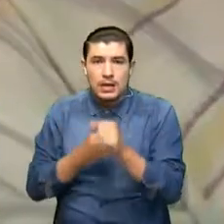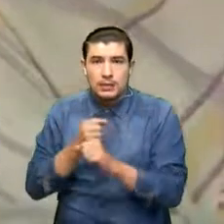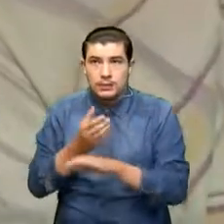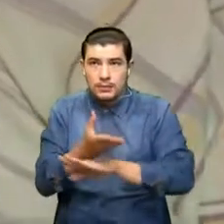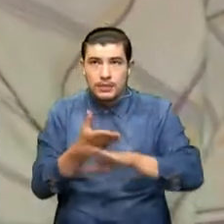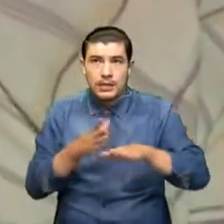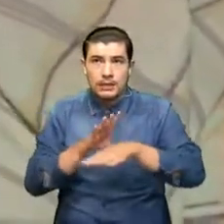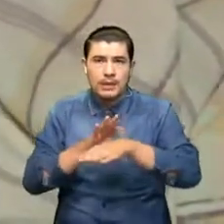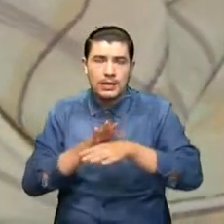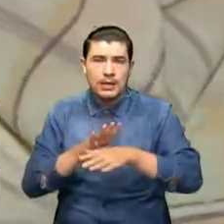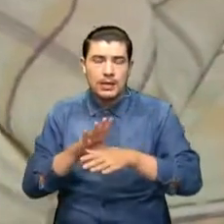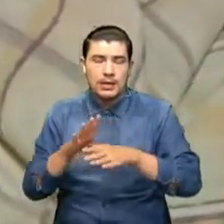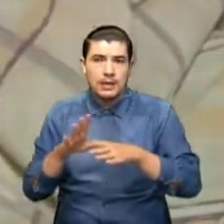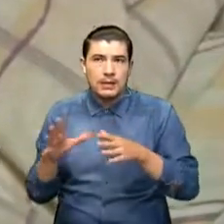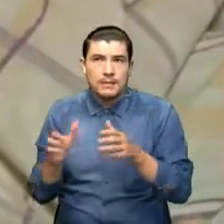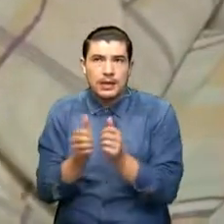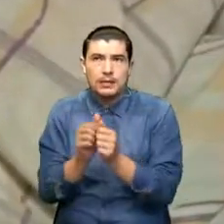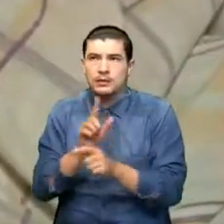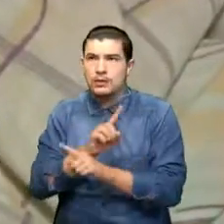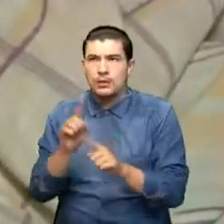medias que no la parte de su lado